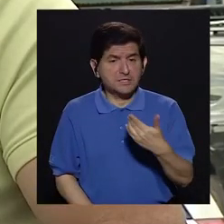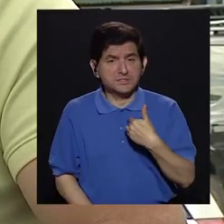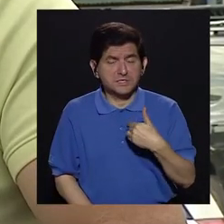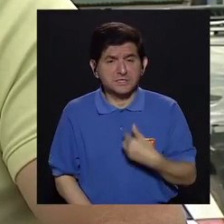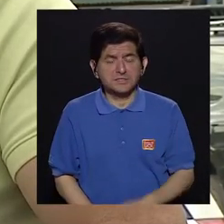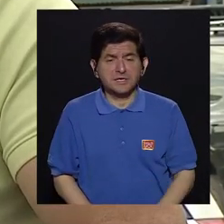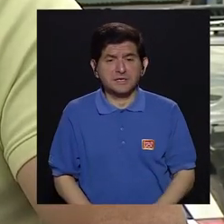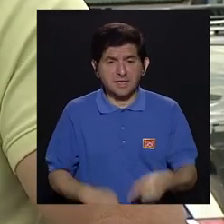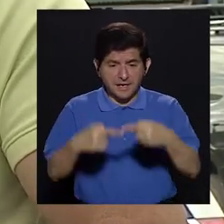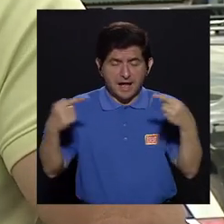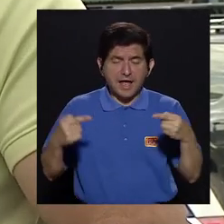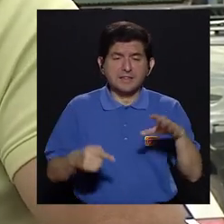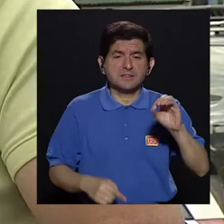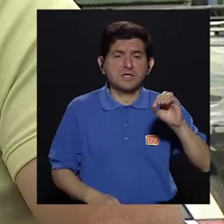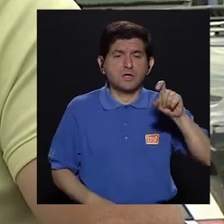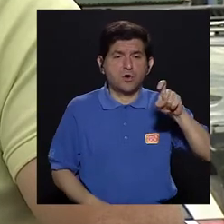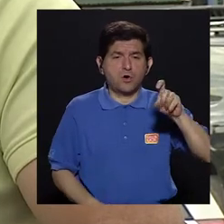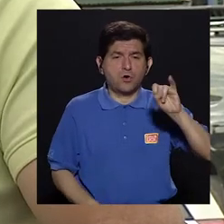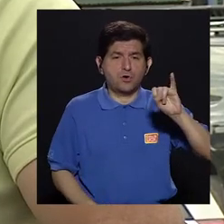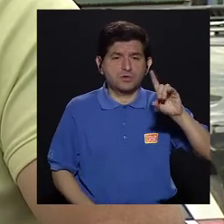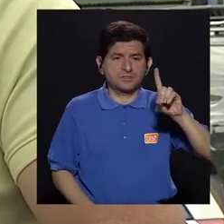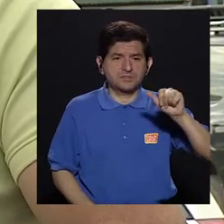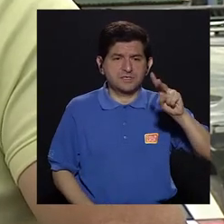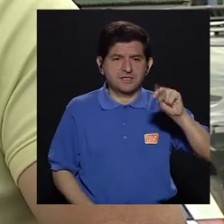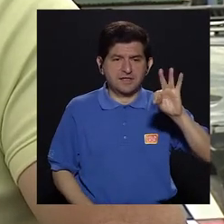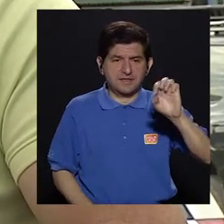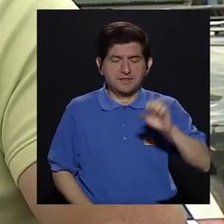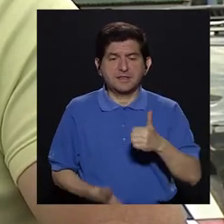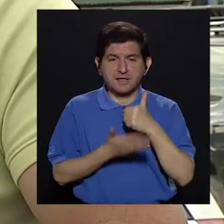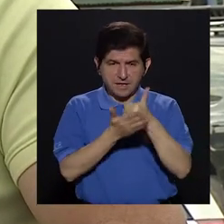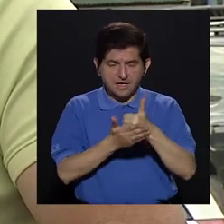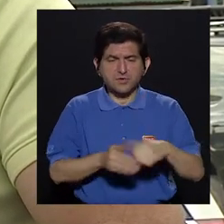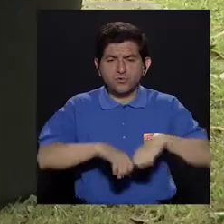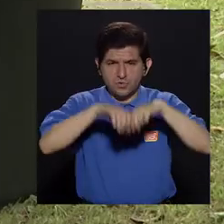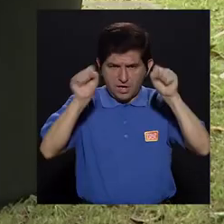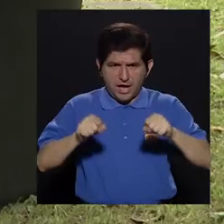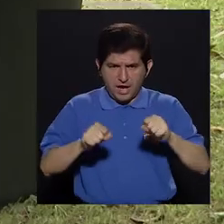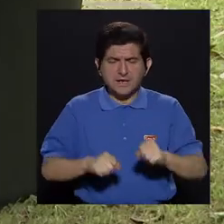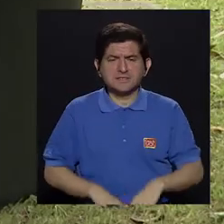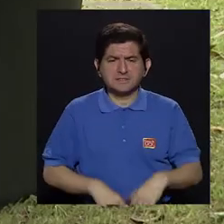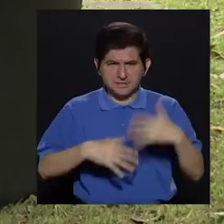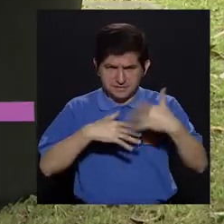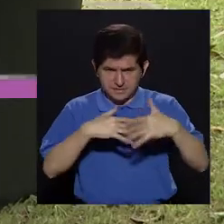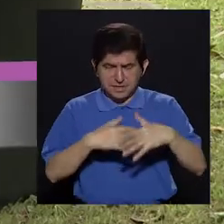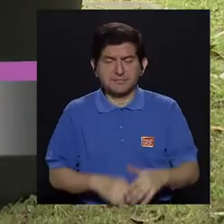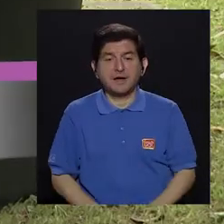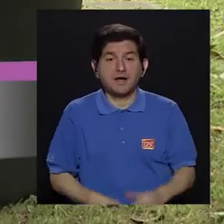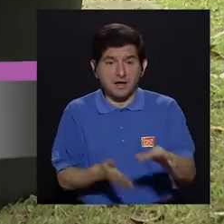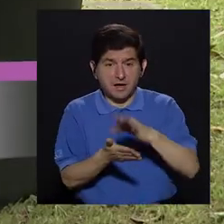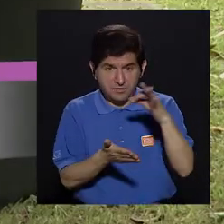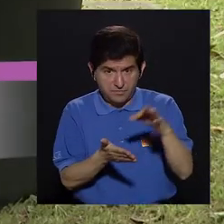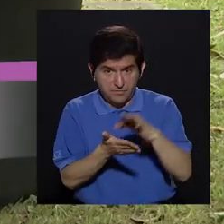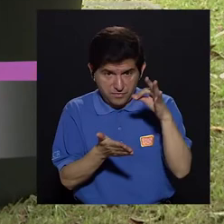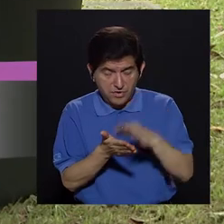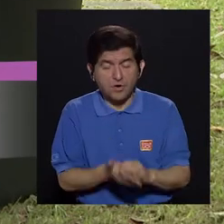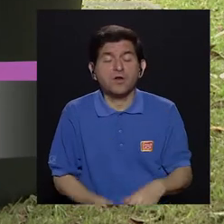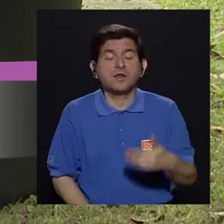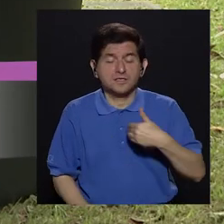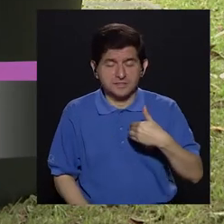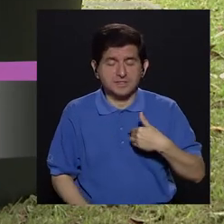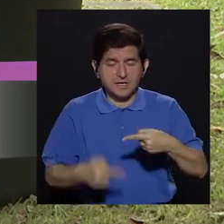tiene mucho antioxidante, ¿verdad? Que eso es beneficioso para el sistema circulatorio. Los frijoles son fuente